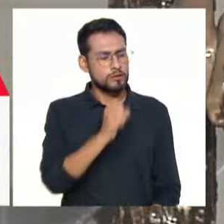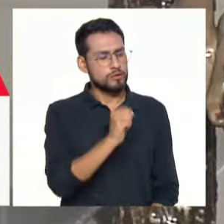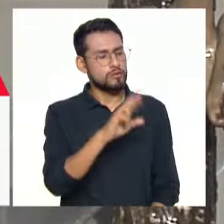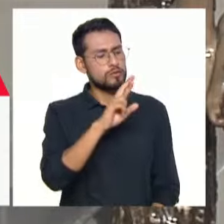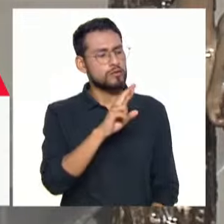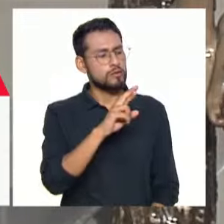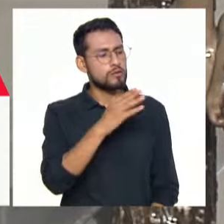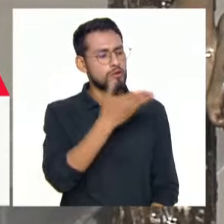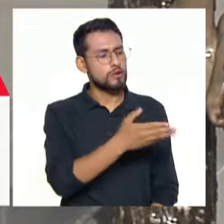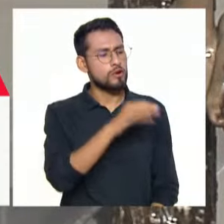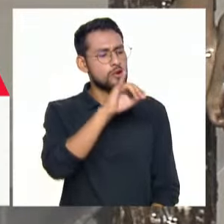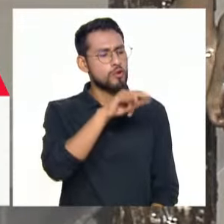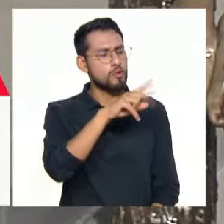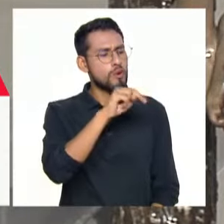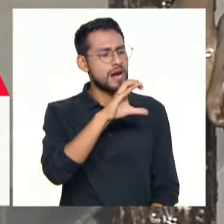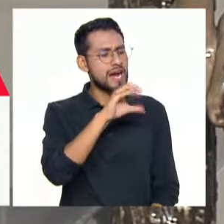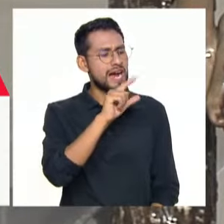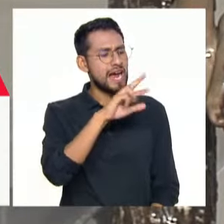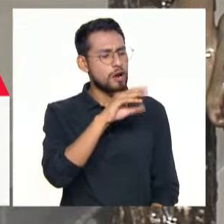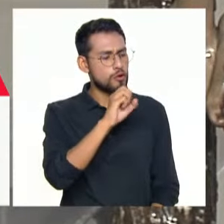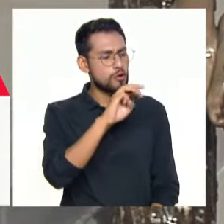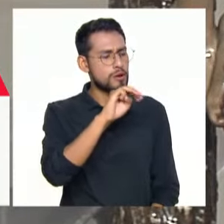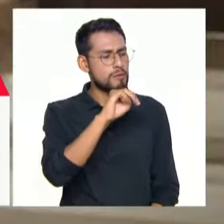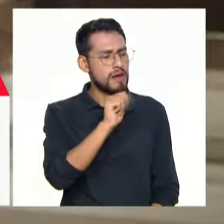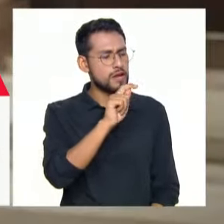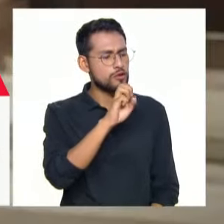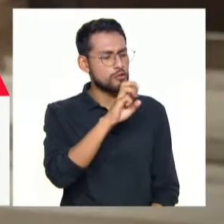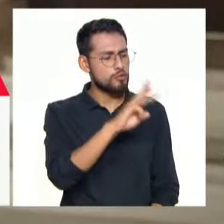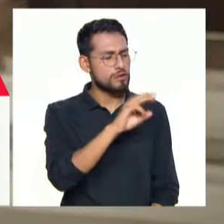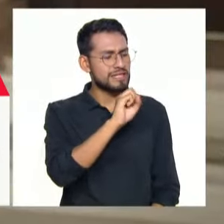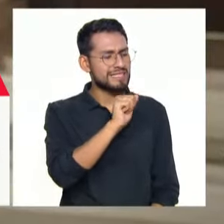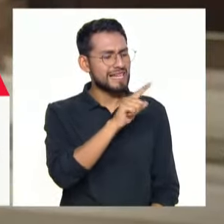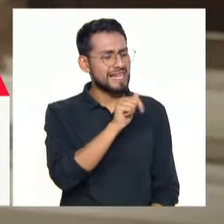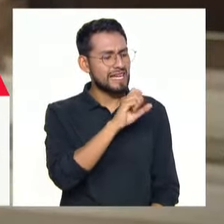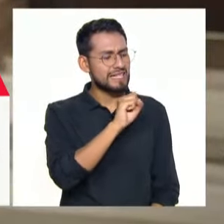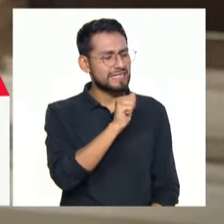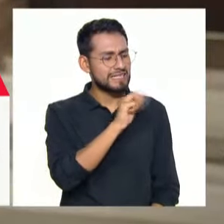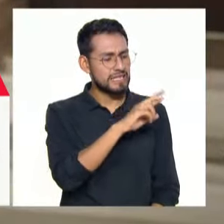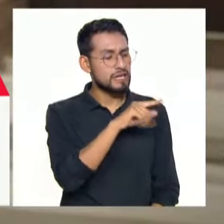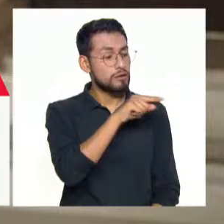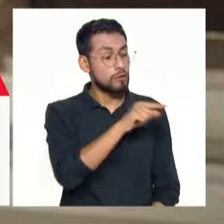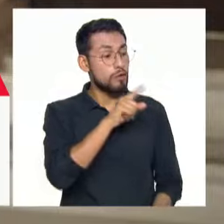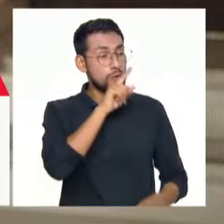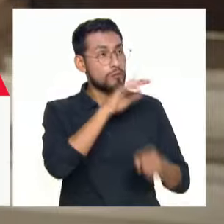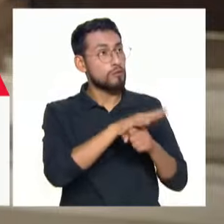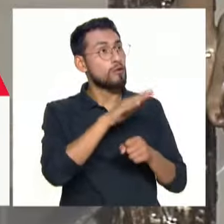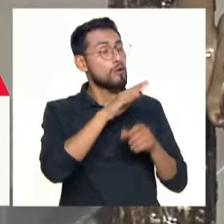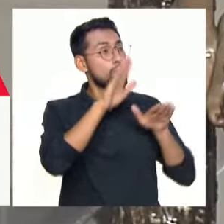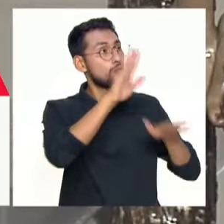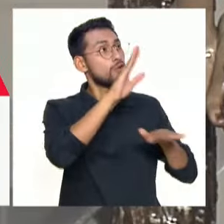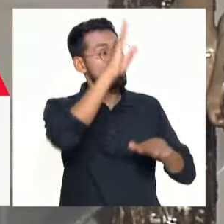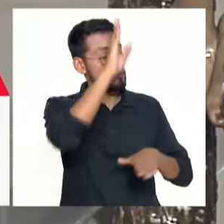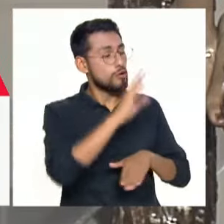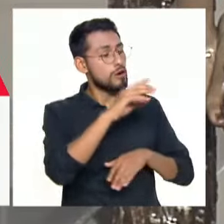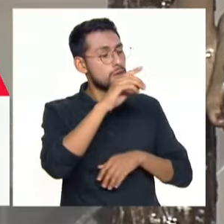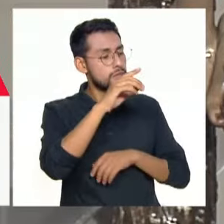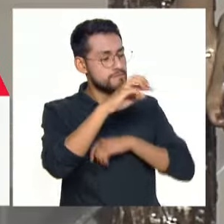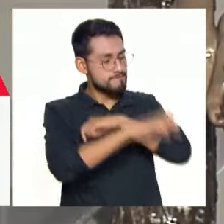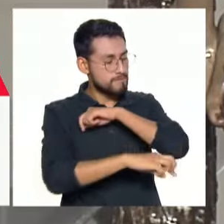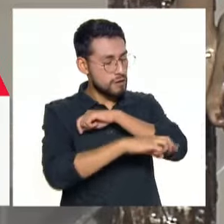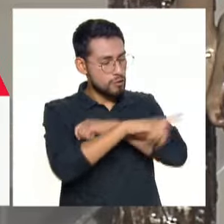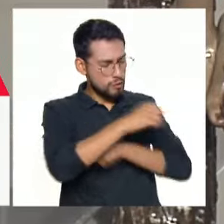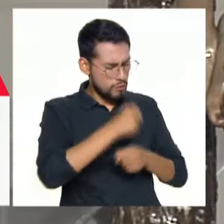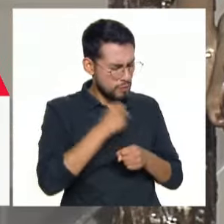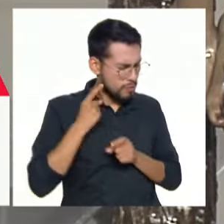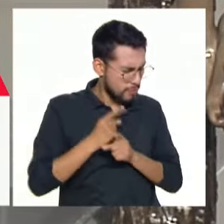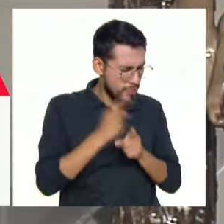Señor Juan Carlos Matthew Salazar, ¿jura usted por Dios y la patria desempeñar leal y